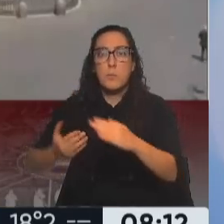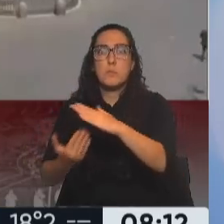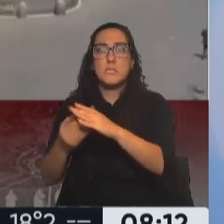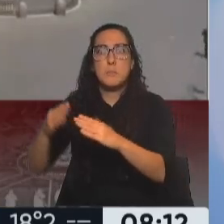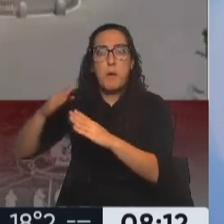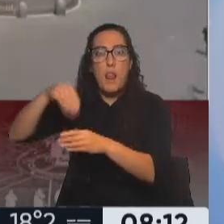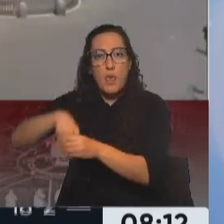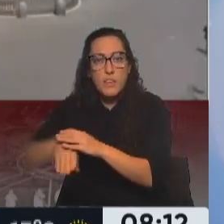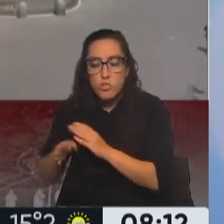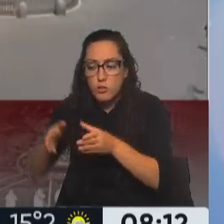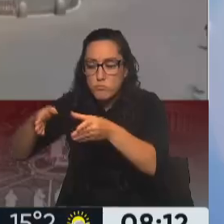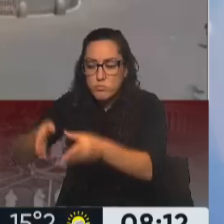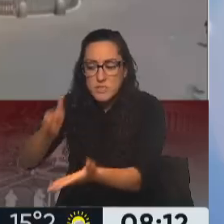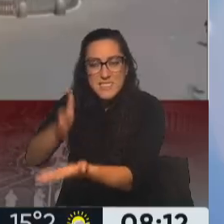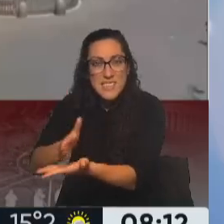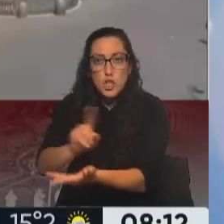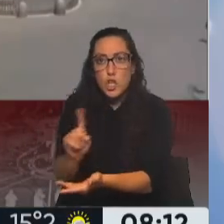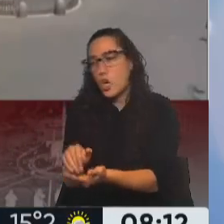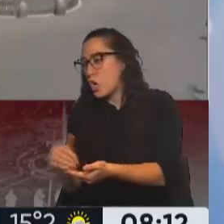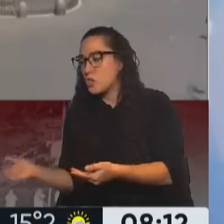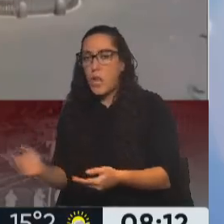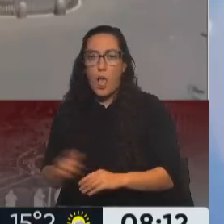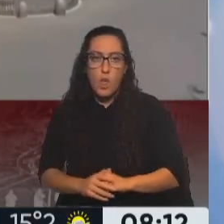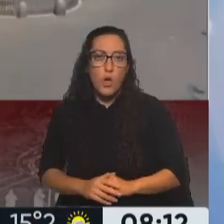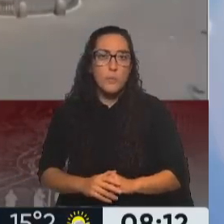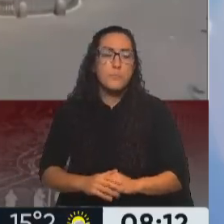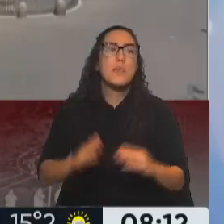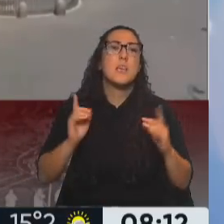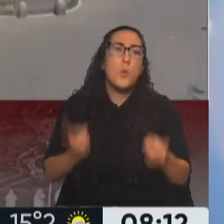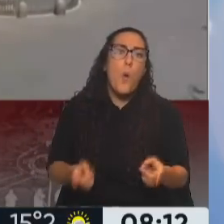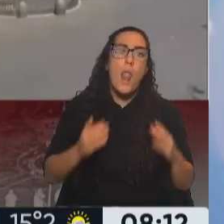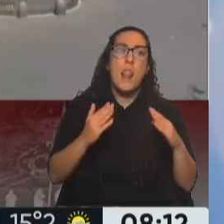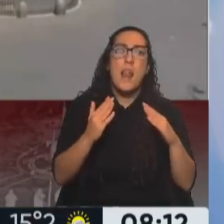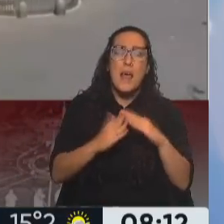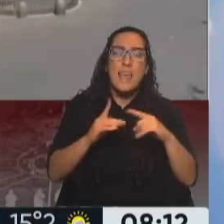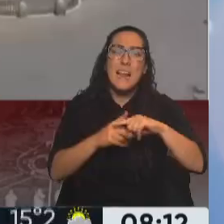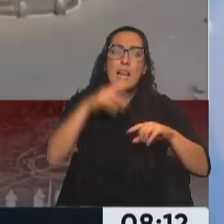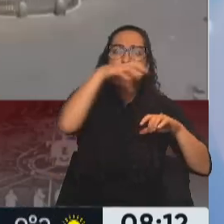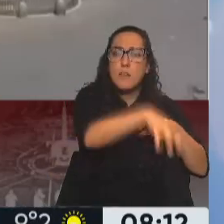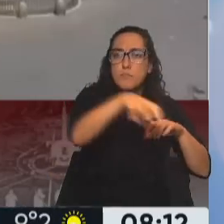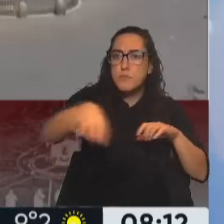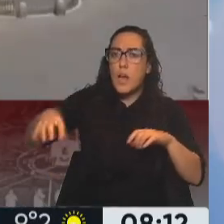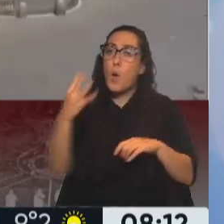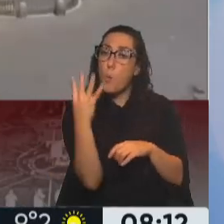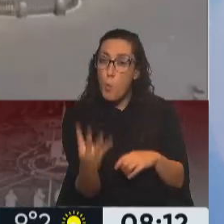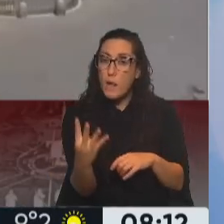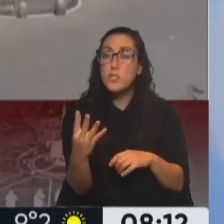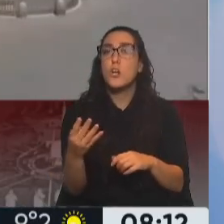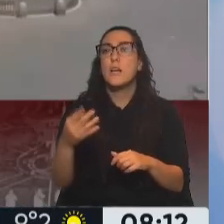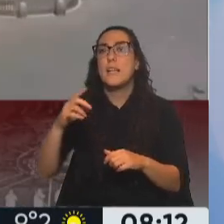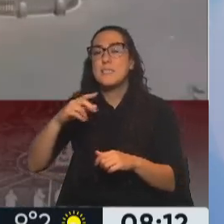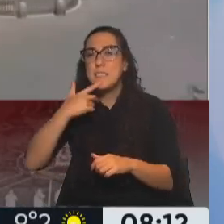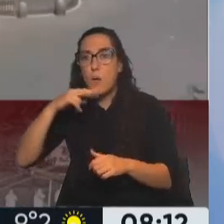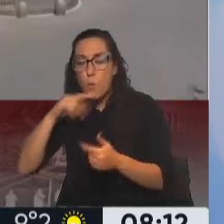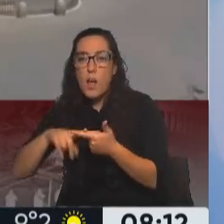Porque las cuatro, esto es lo que explicábamos antes, las cuatro son basílicas pontificias. Tanto Santa María la Mayor, como San Juan de Letrán, como